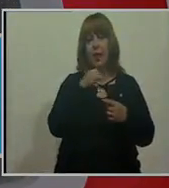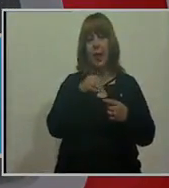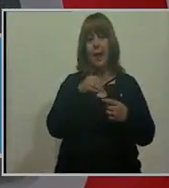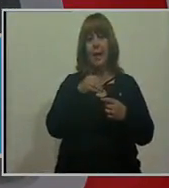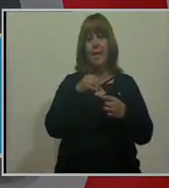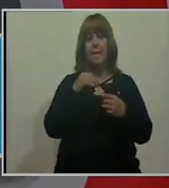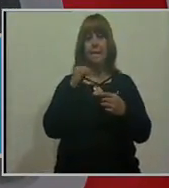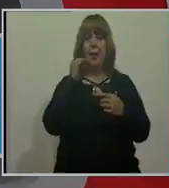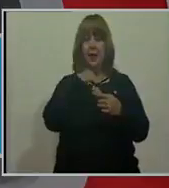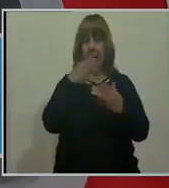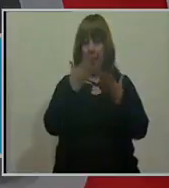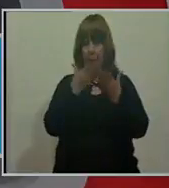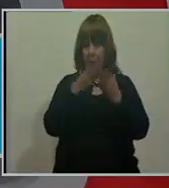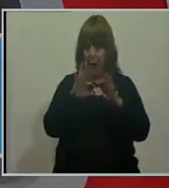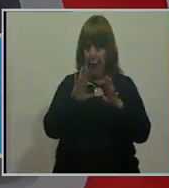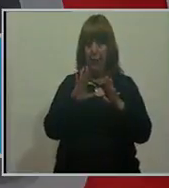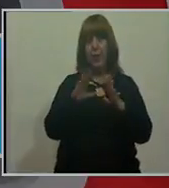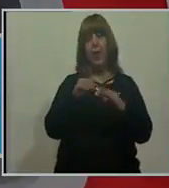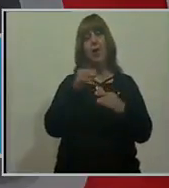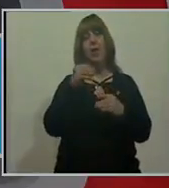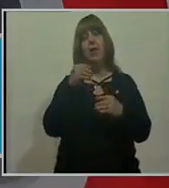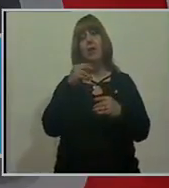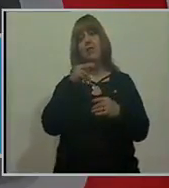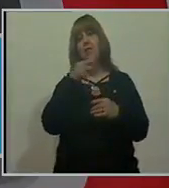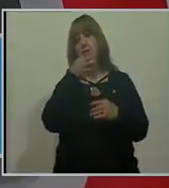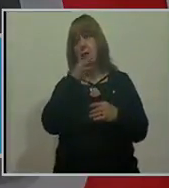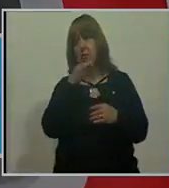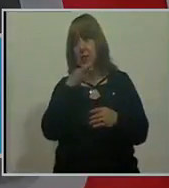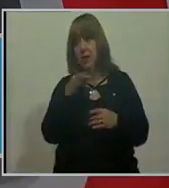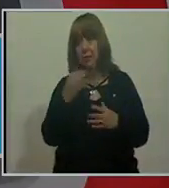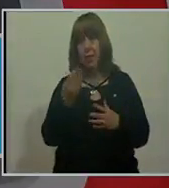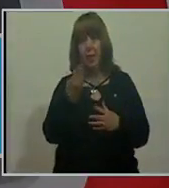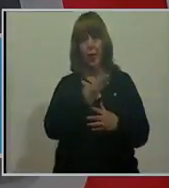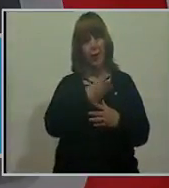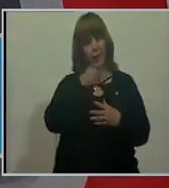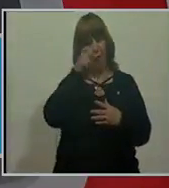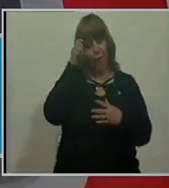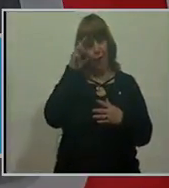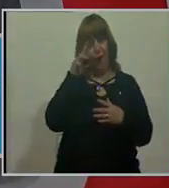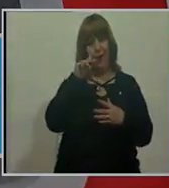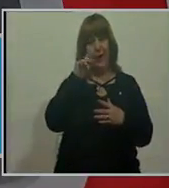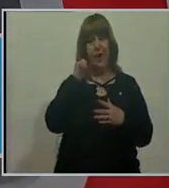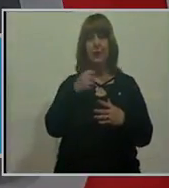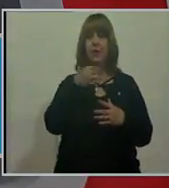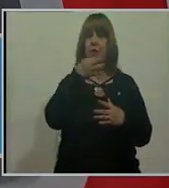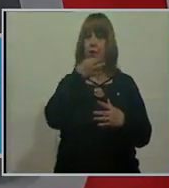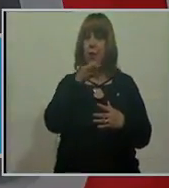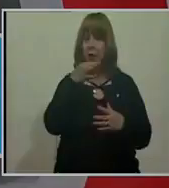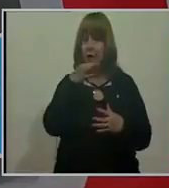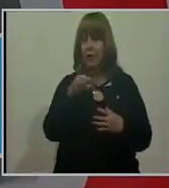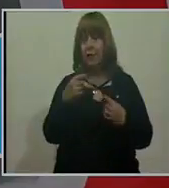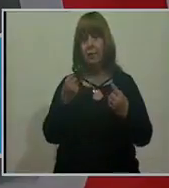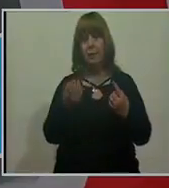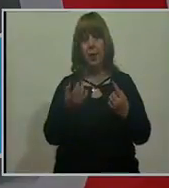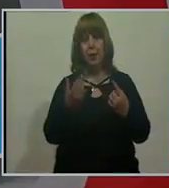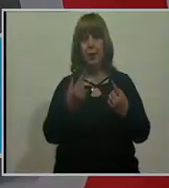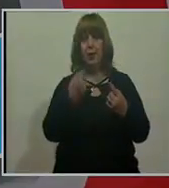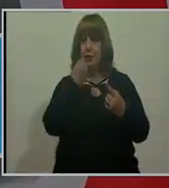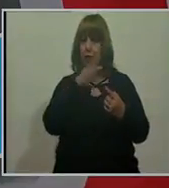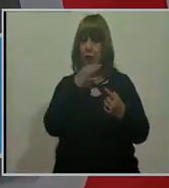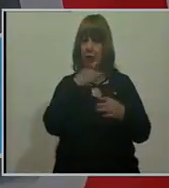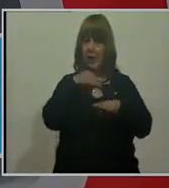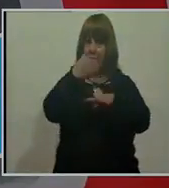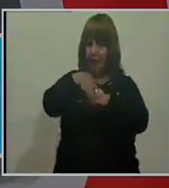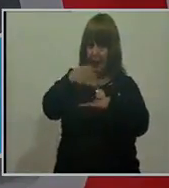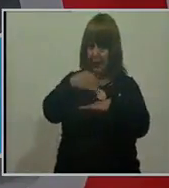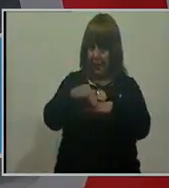de ferias, por ejemplo, y ventas a través de otro tipo de modalidad como es la venta callejera. ¿Pero y